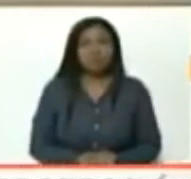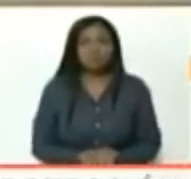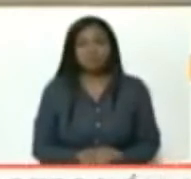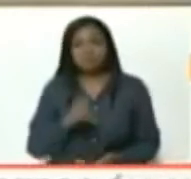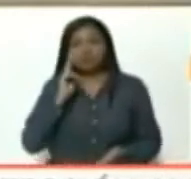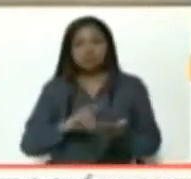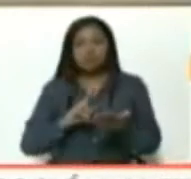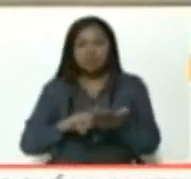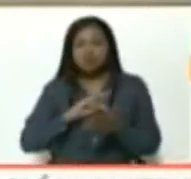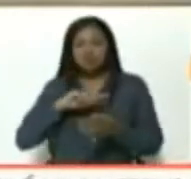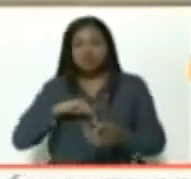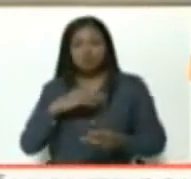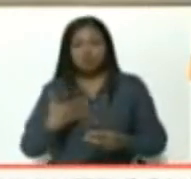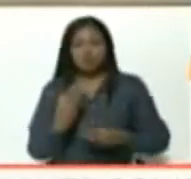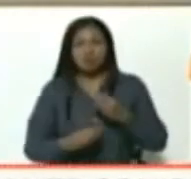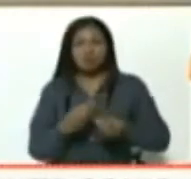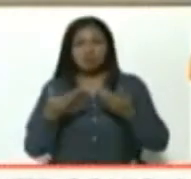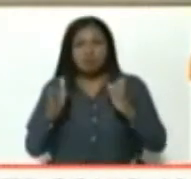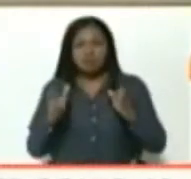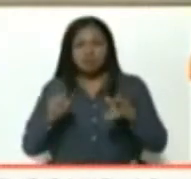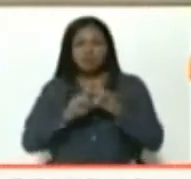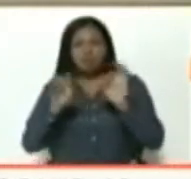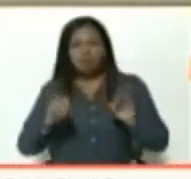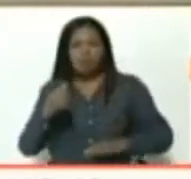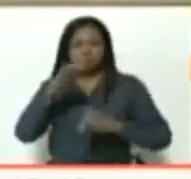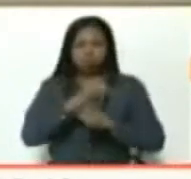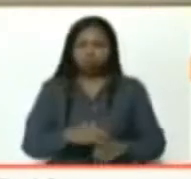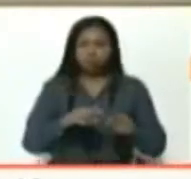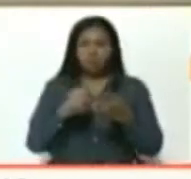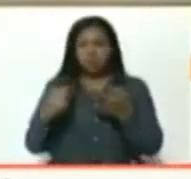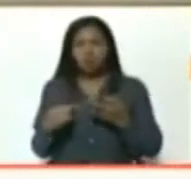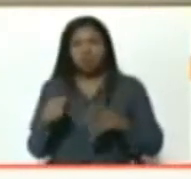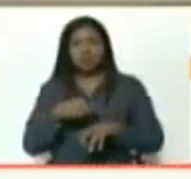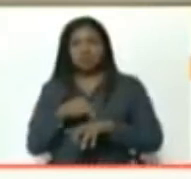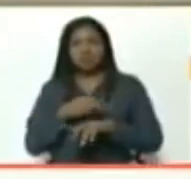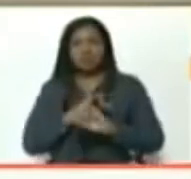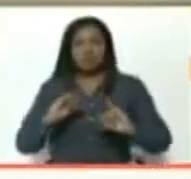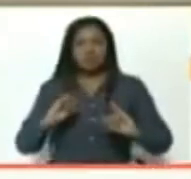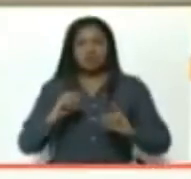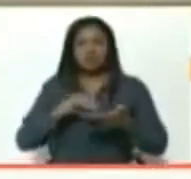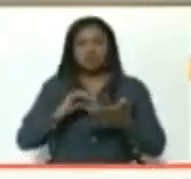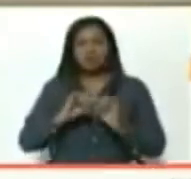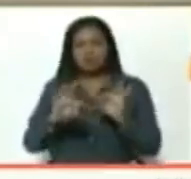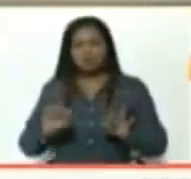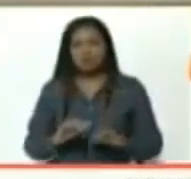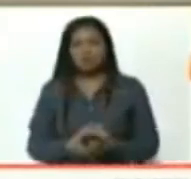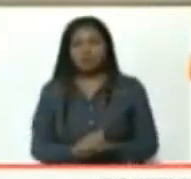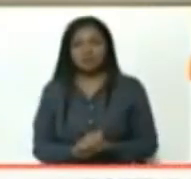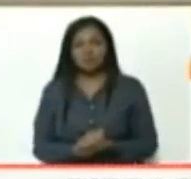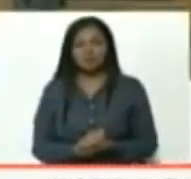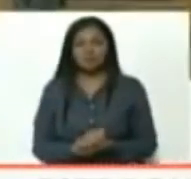el mecanismo que nos va a permitir derrotar en un lapso de tiempo ya establecido el flagelo